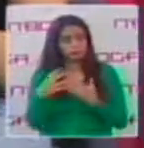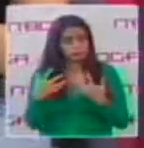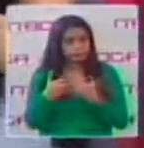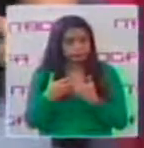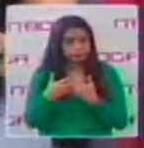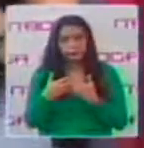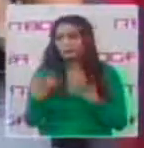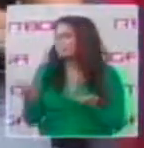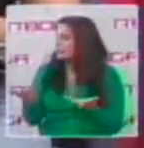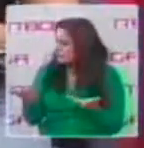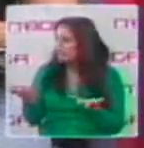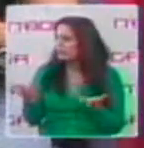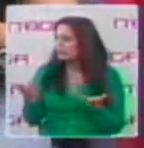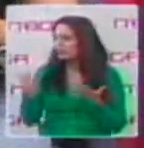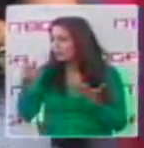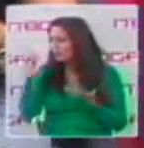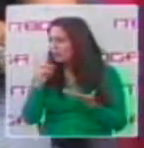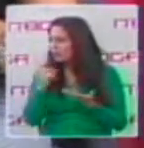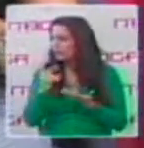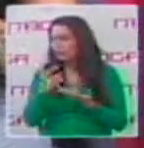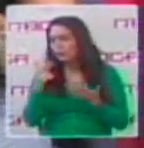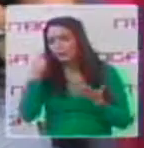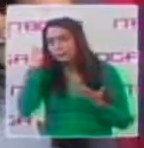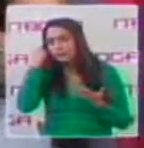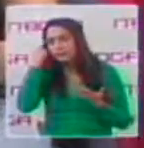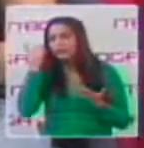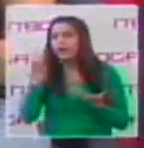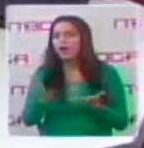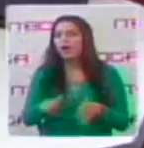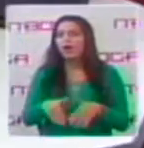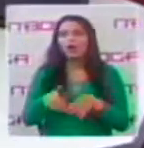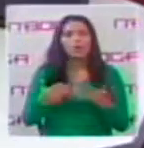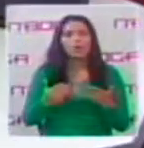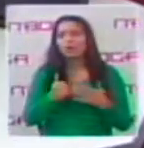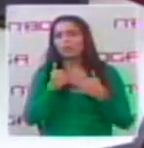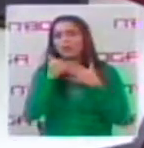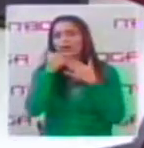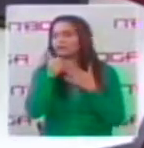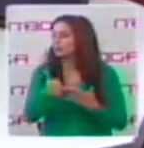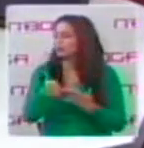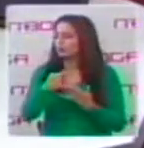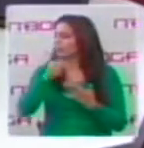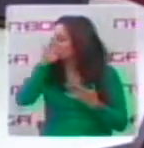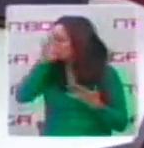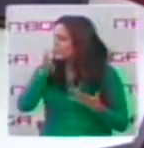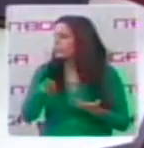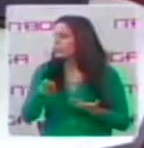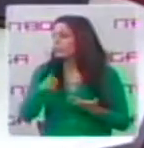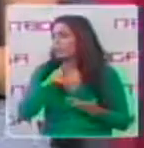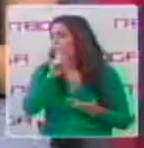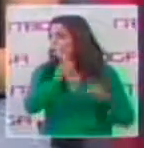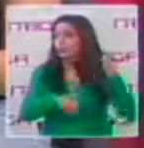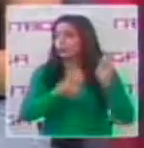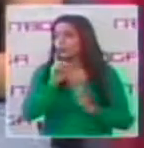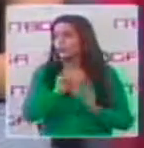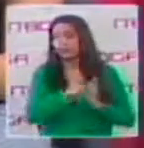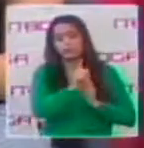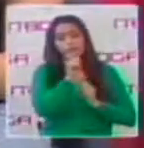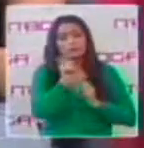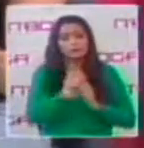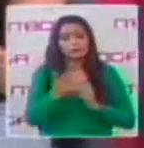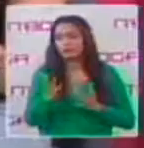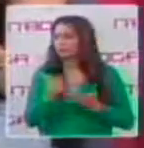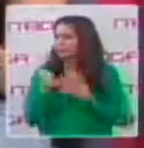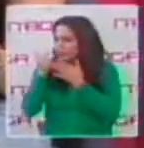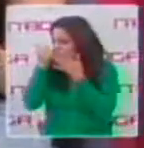es combatir, hacer un poquito de siempre es el momento ideal para ayudar a quienes más lo necesitan. Entonces vamos,